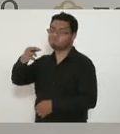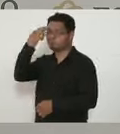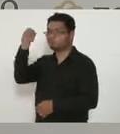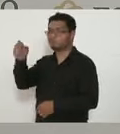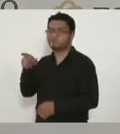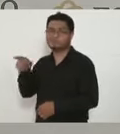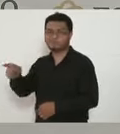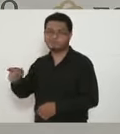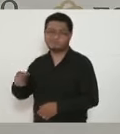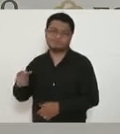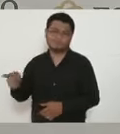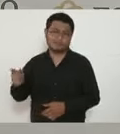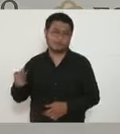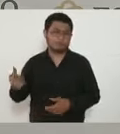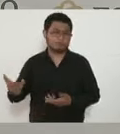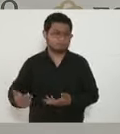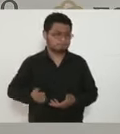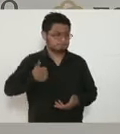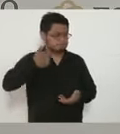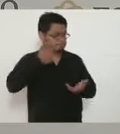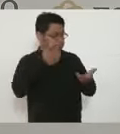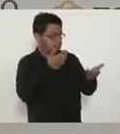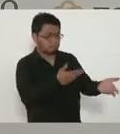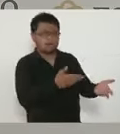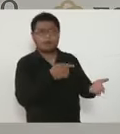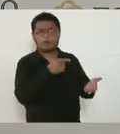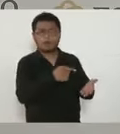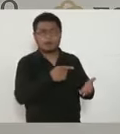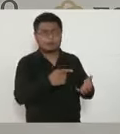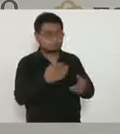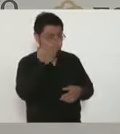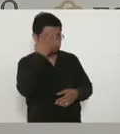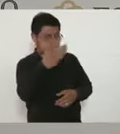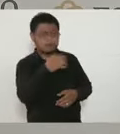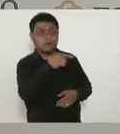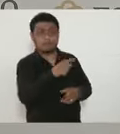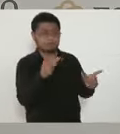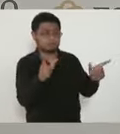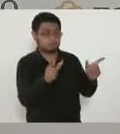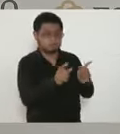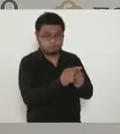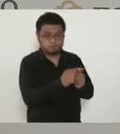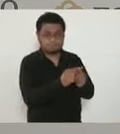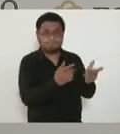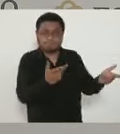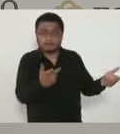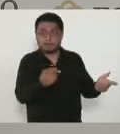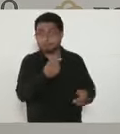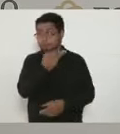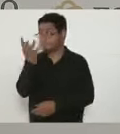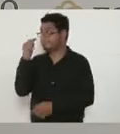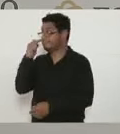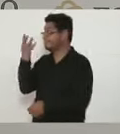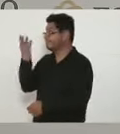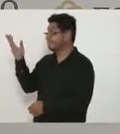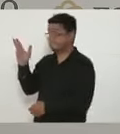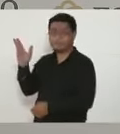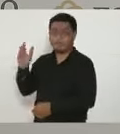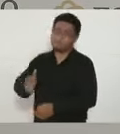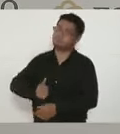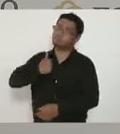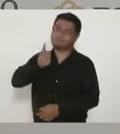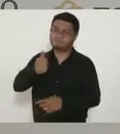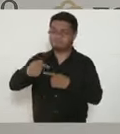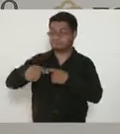recomendable, el aprovechar los tiempos de secas como este y el del año